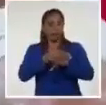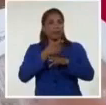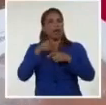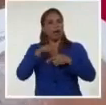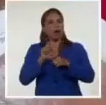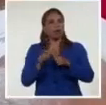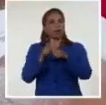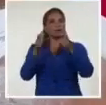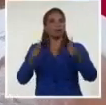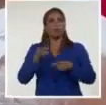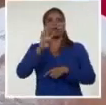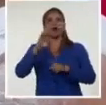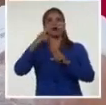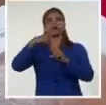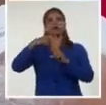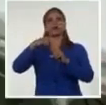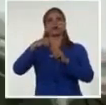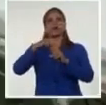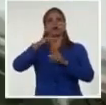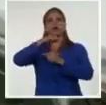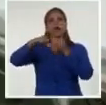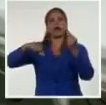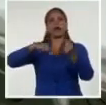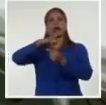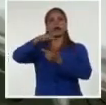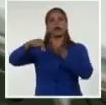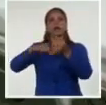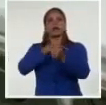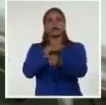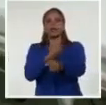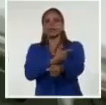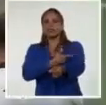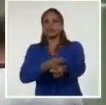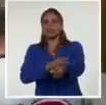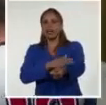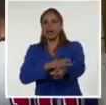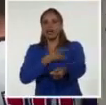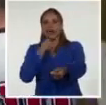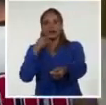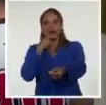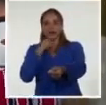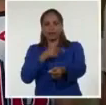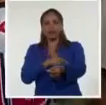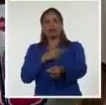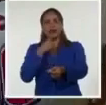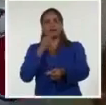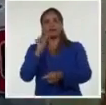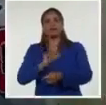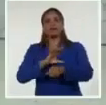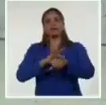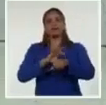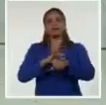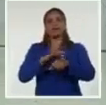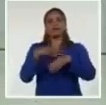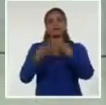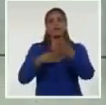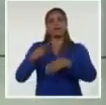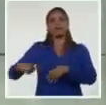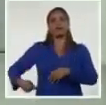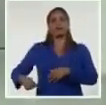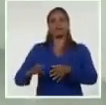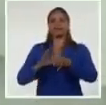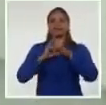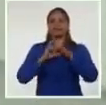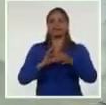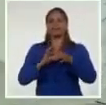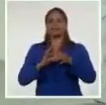extender a 4 turnos las diálisis de 120 pacientes que padecen en Cienfuegos de enfermedad renal crónica. Una planta de